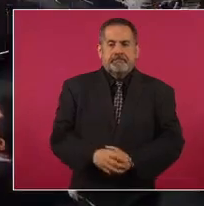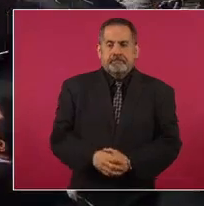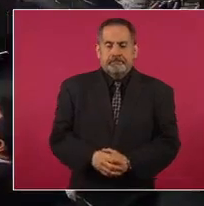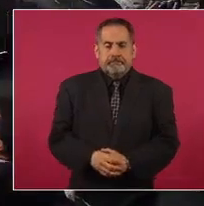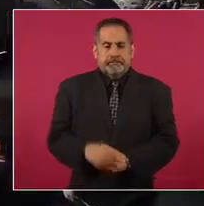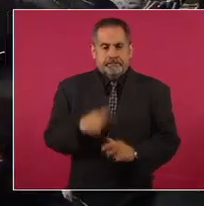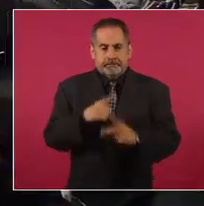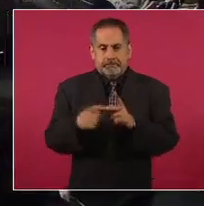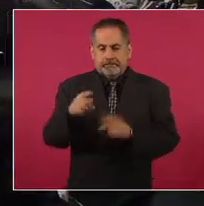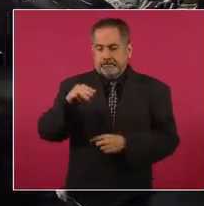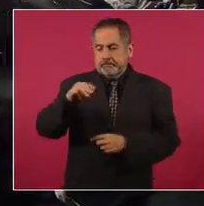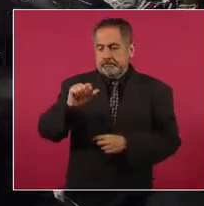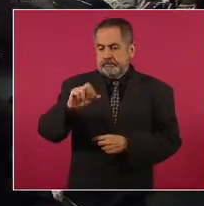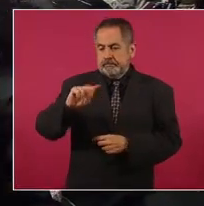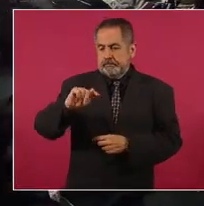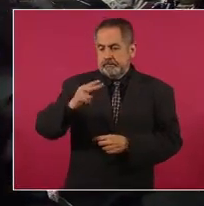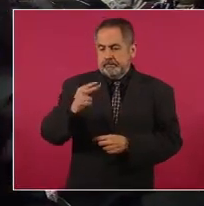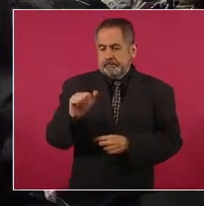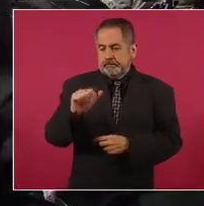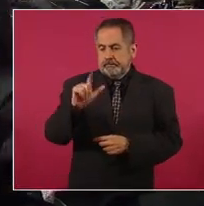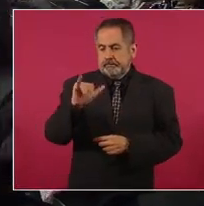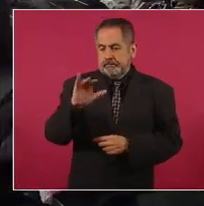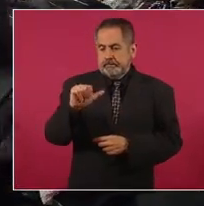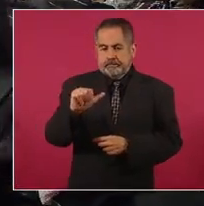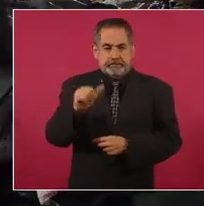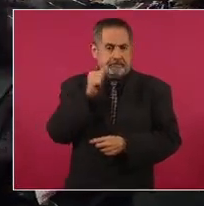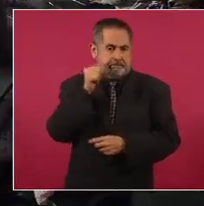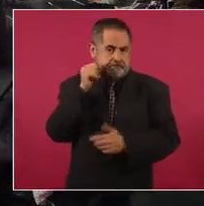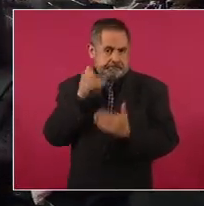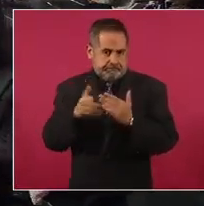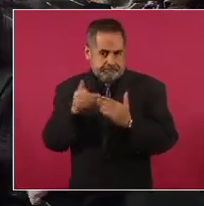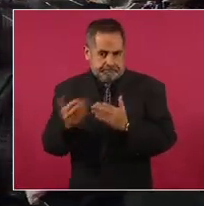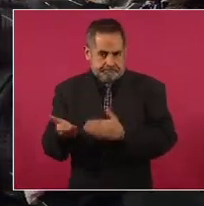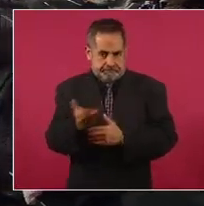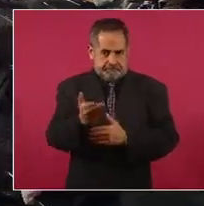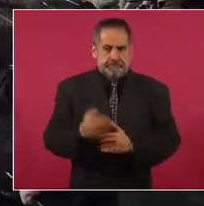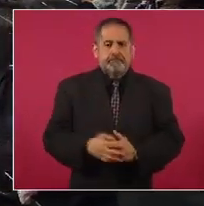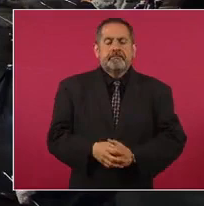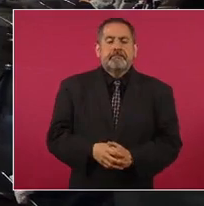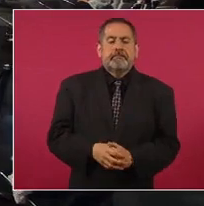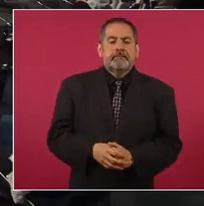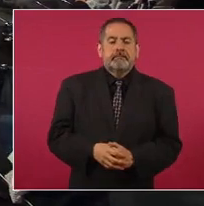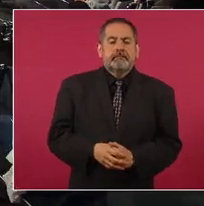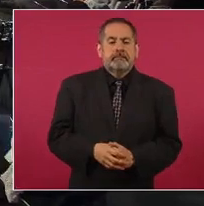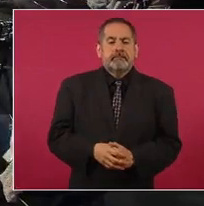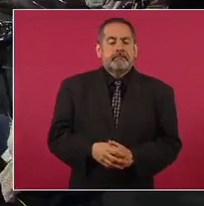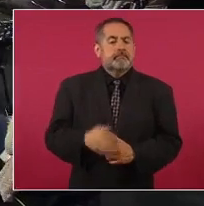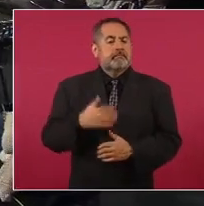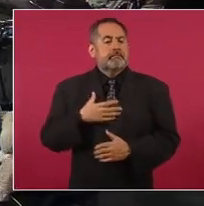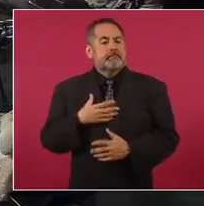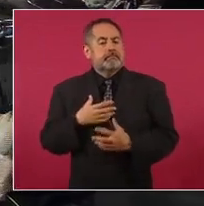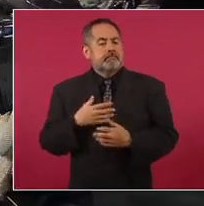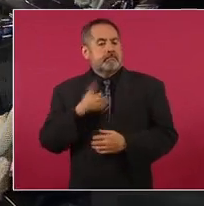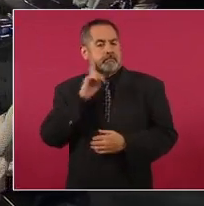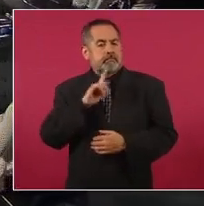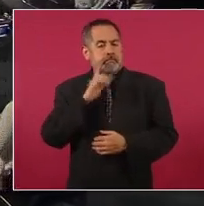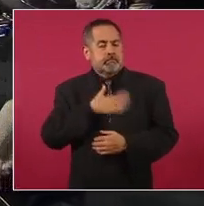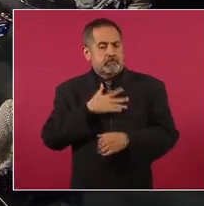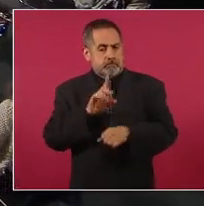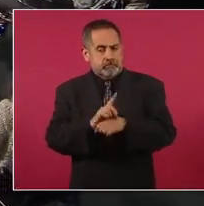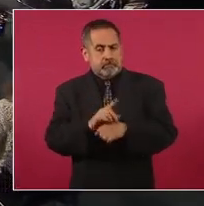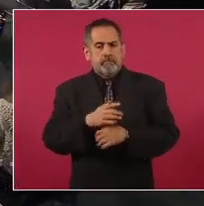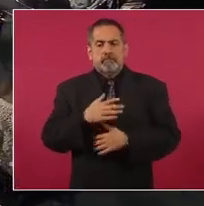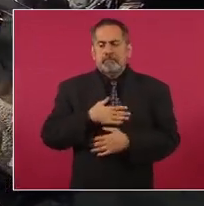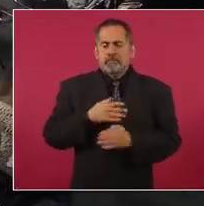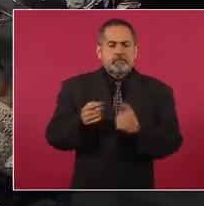Empezamos con Marta Alicia, quedó pendiente. Sí, presidente, de Enfoque Noticias, buenos días. Pues en